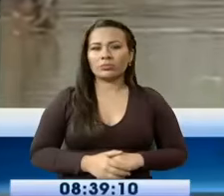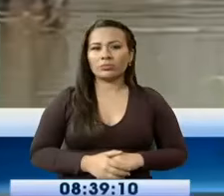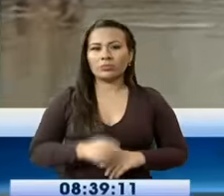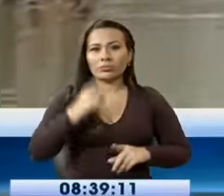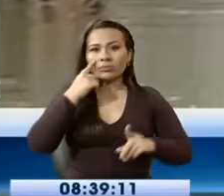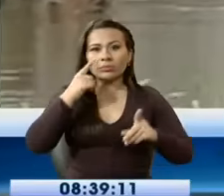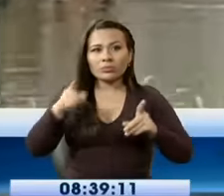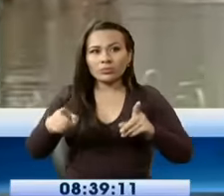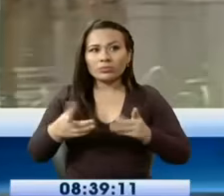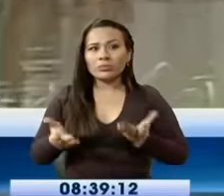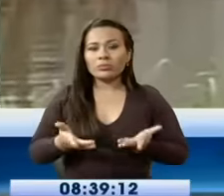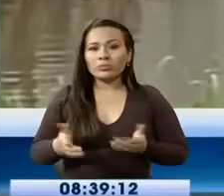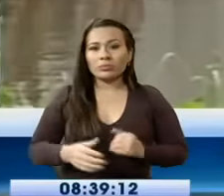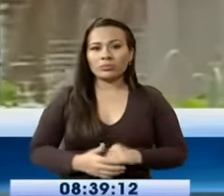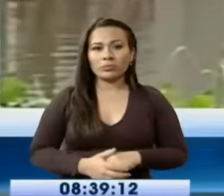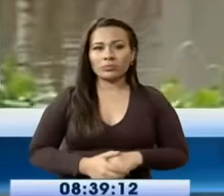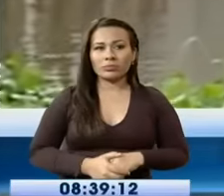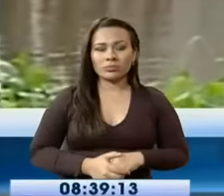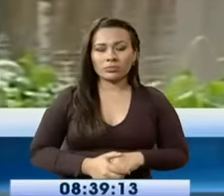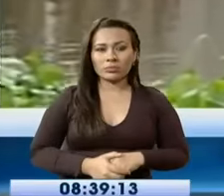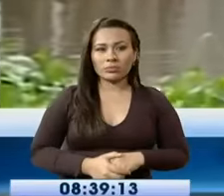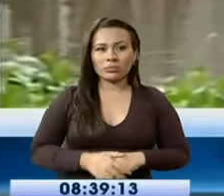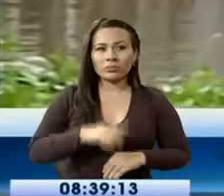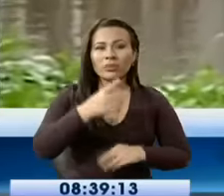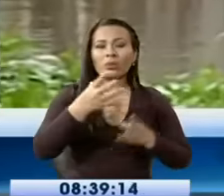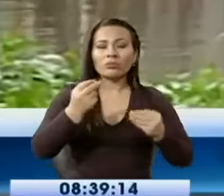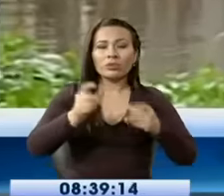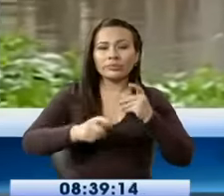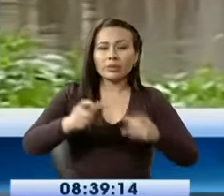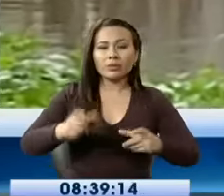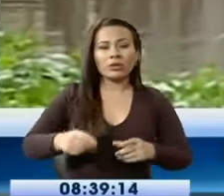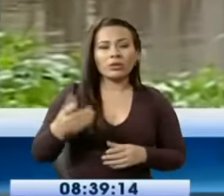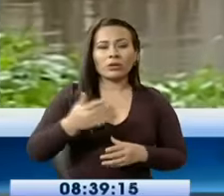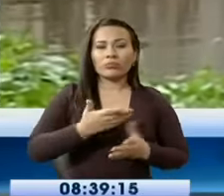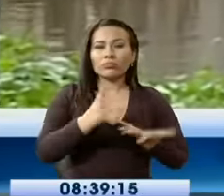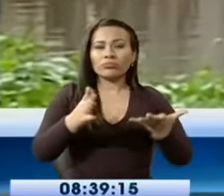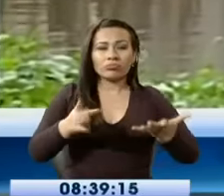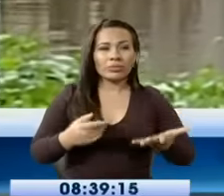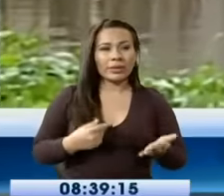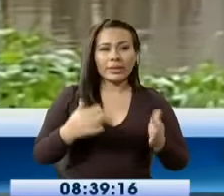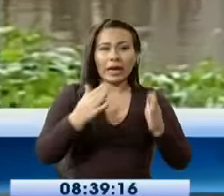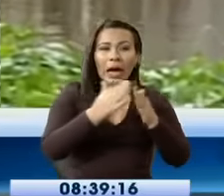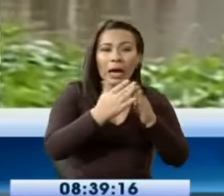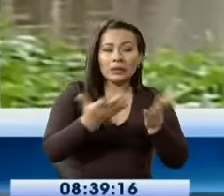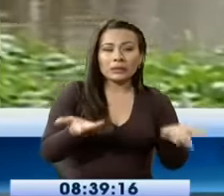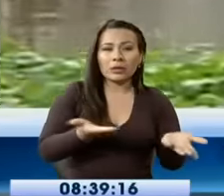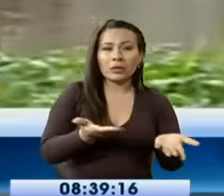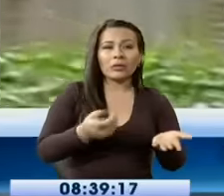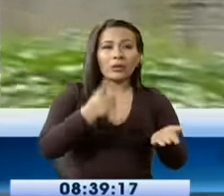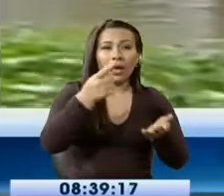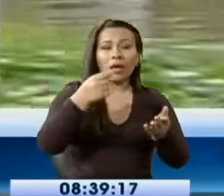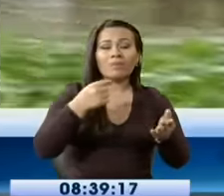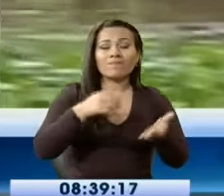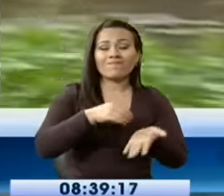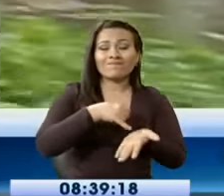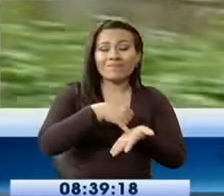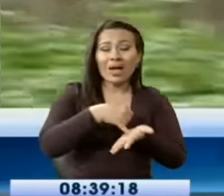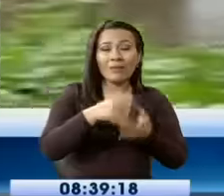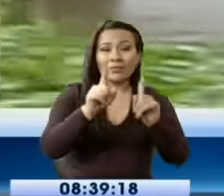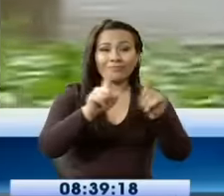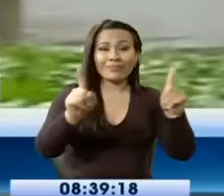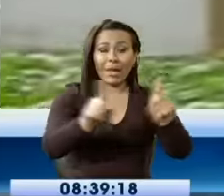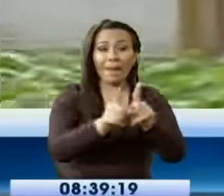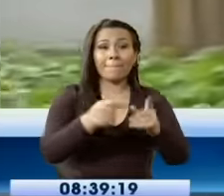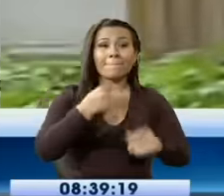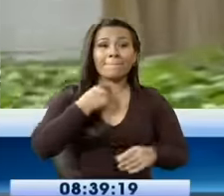Estamos evacuando a las personas desde el día de ayer, siempre y cuando simultáneamente nos estamos ya acomodando para